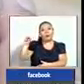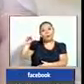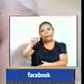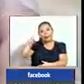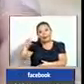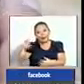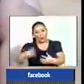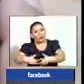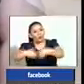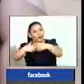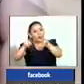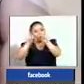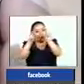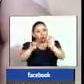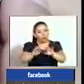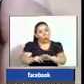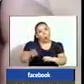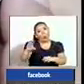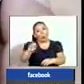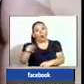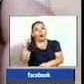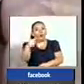Microsoft y la matriz de Google.